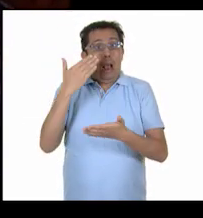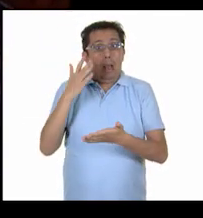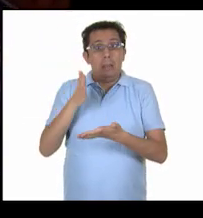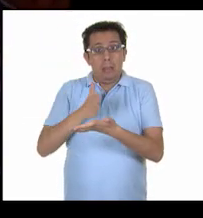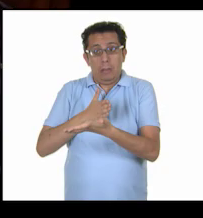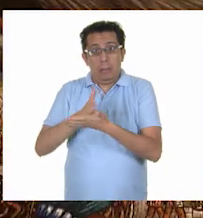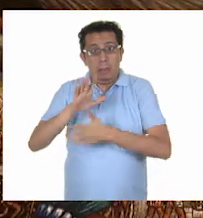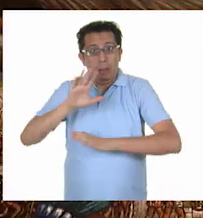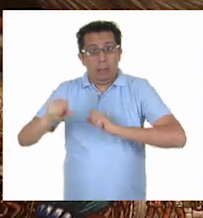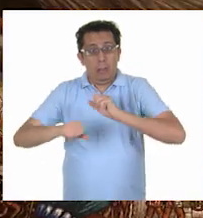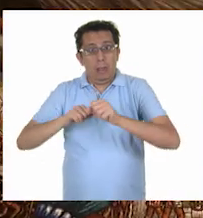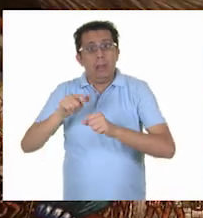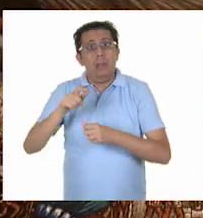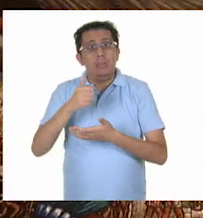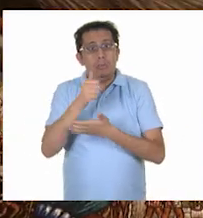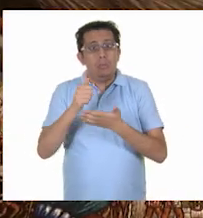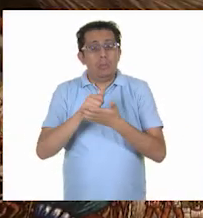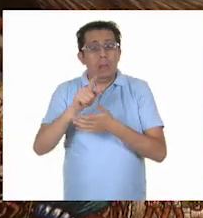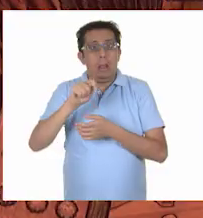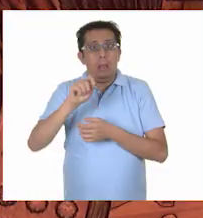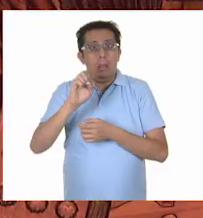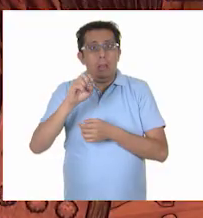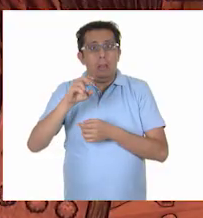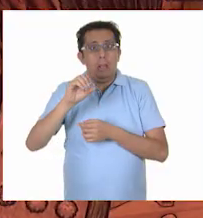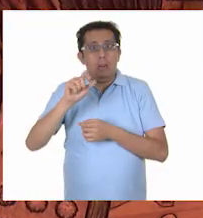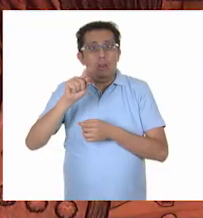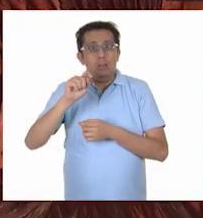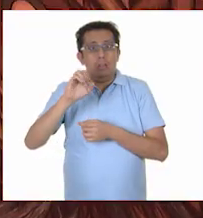acabó Tenochtitlán y se acabó.